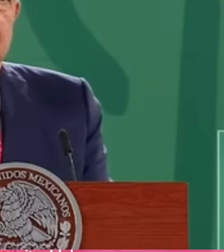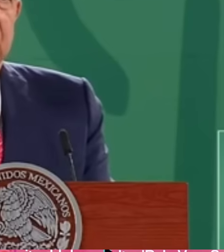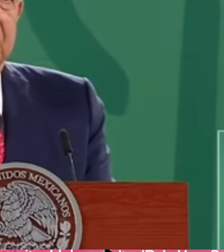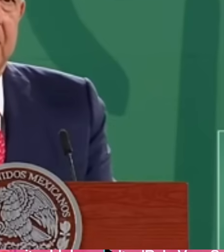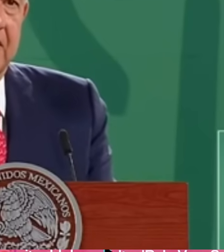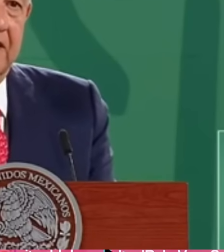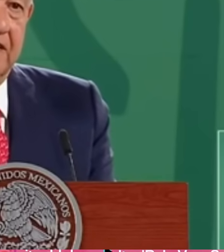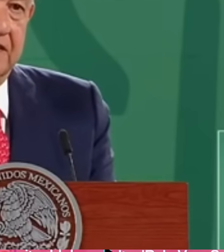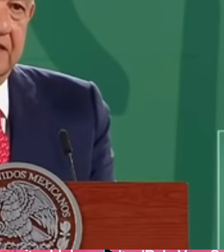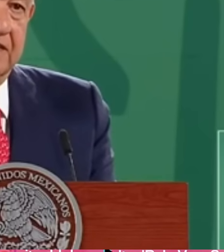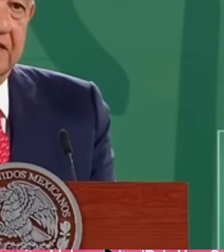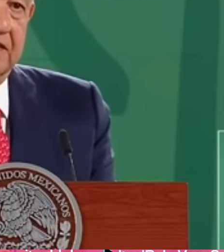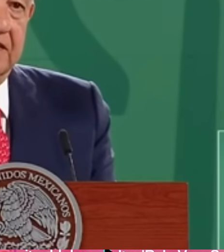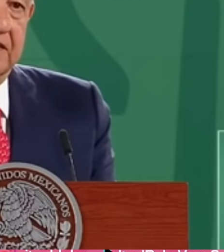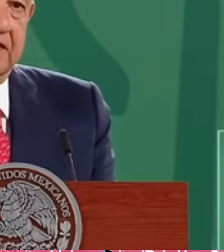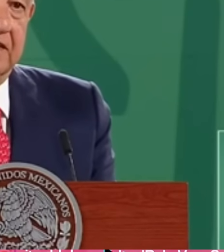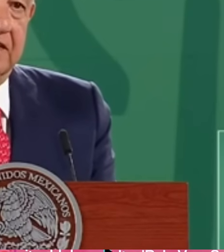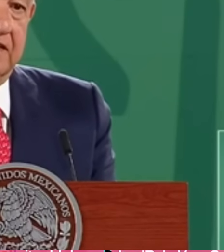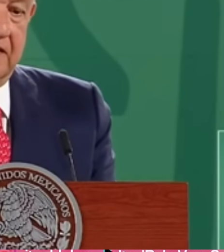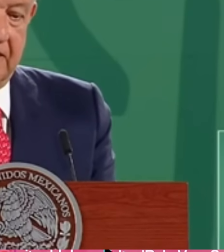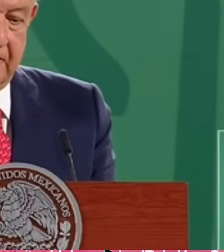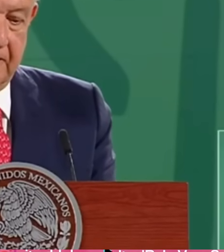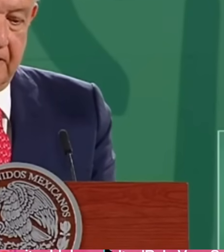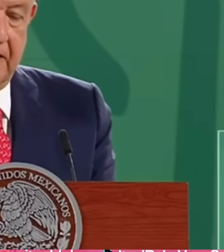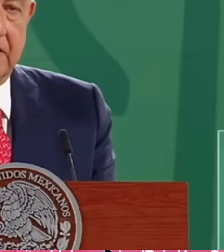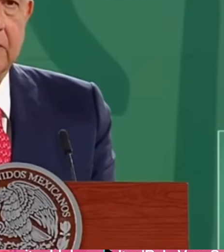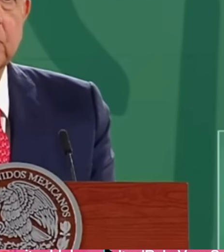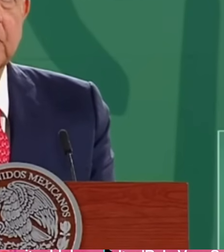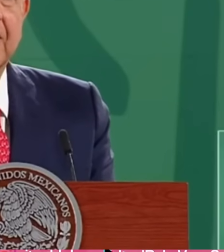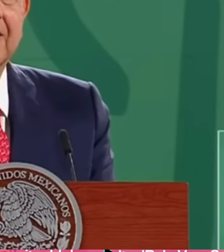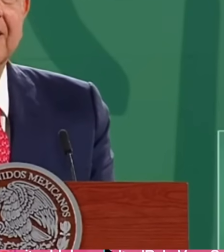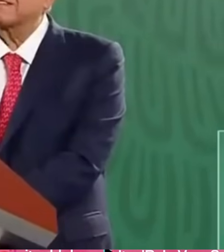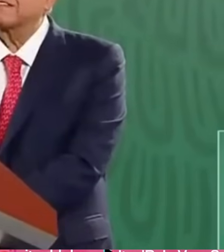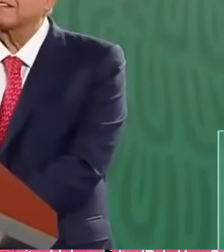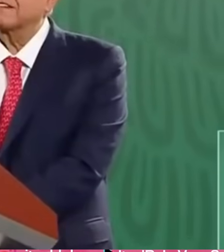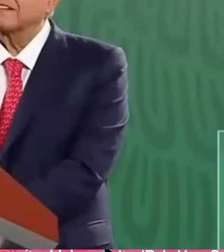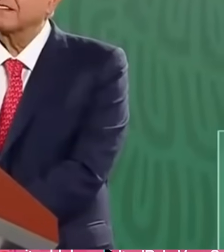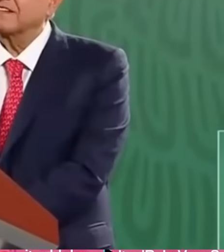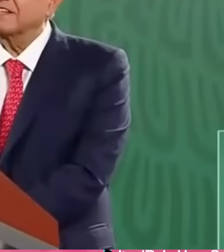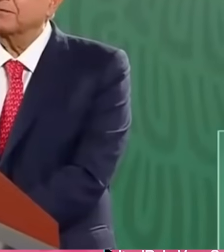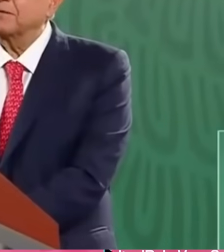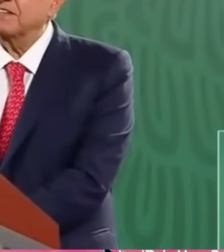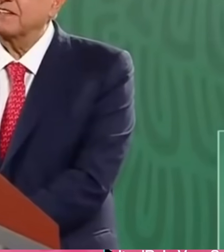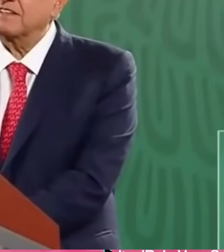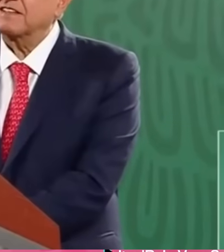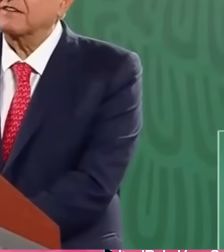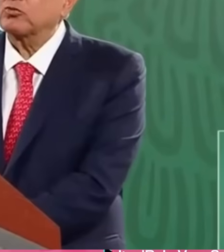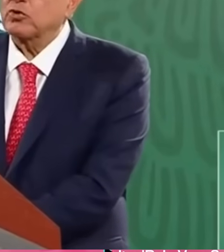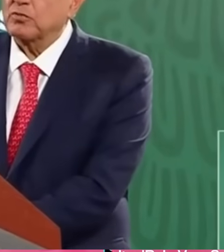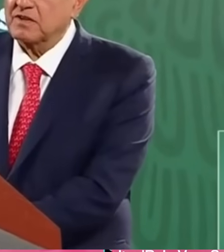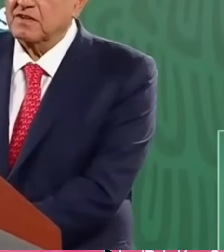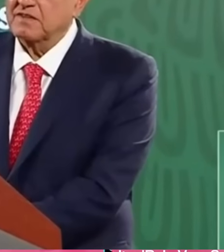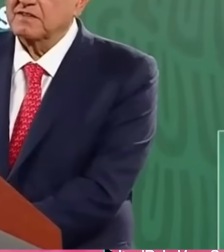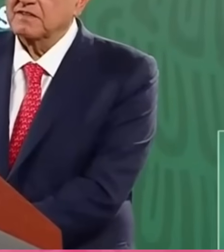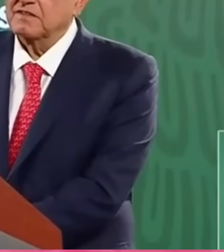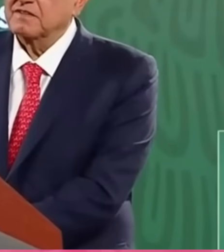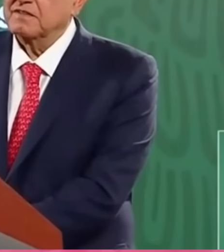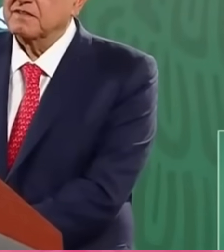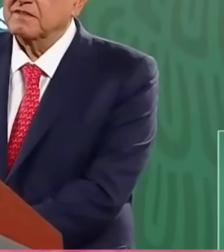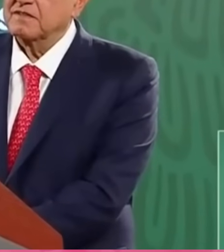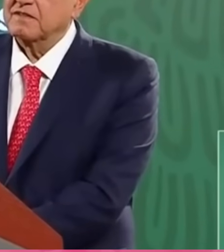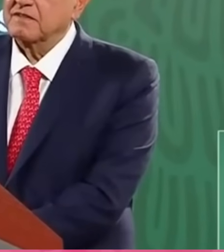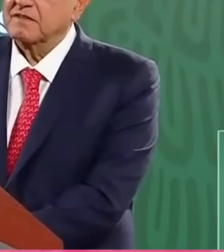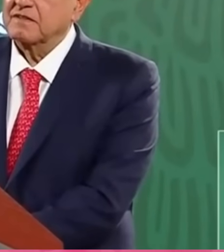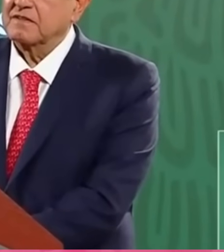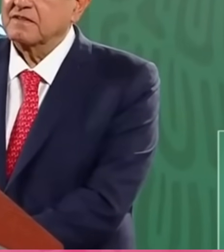la fiscalía de la república que es independiente que es Autónoma